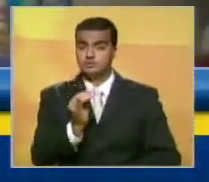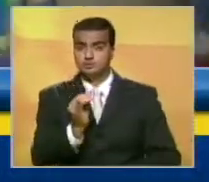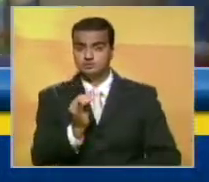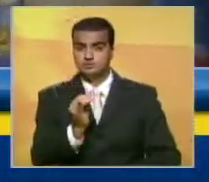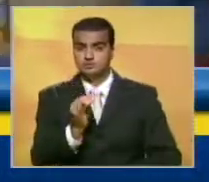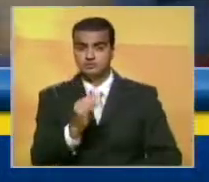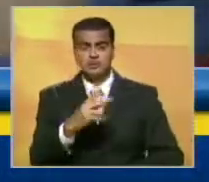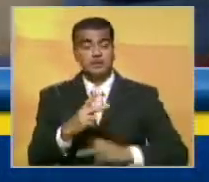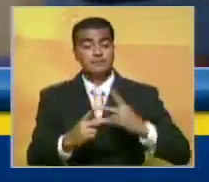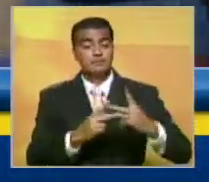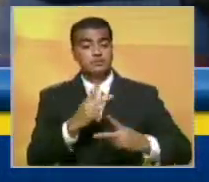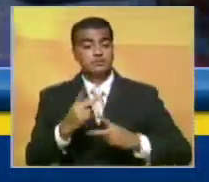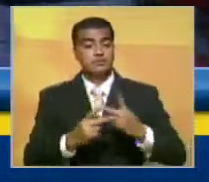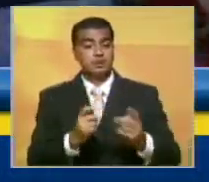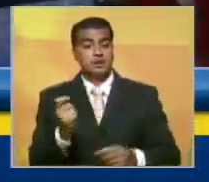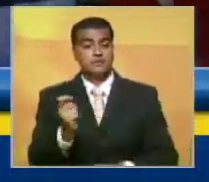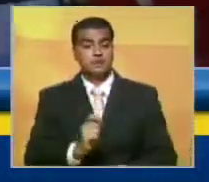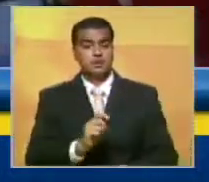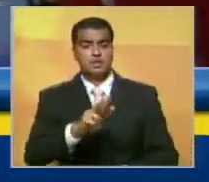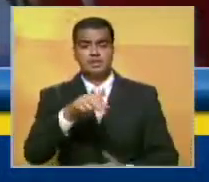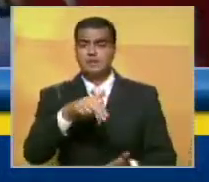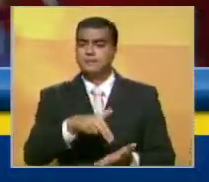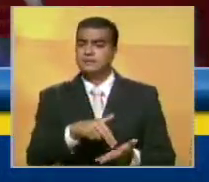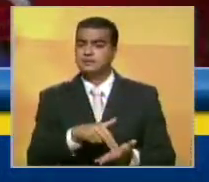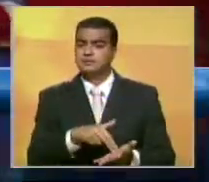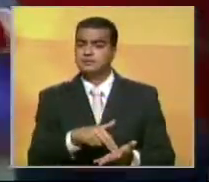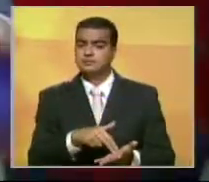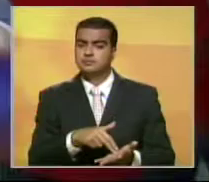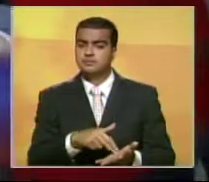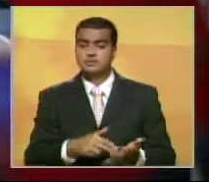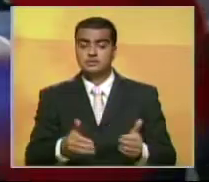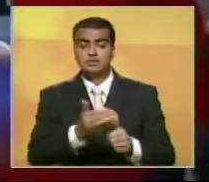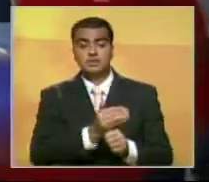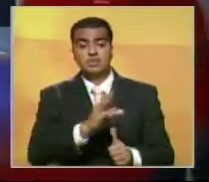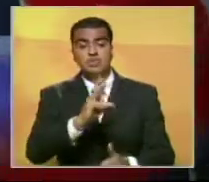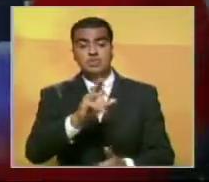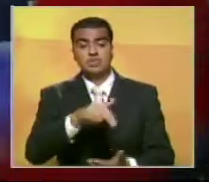la producción de ellos al mes son de unas 3.000 toneladas. Esto la llevaría a 3.600 toneladas.